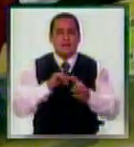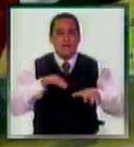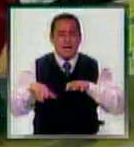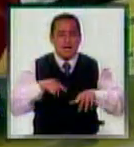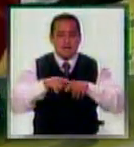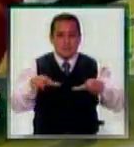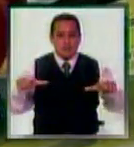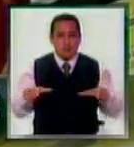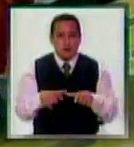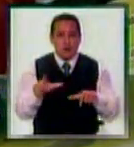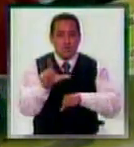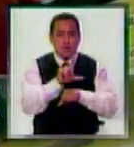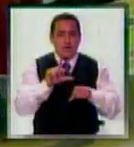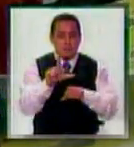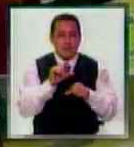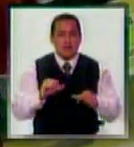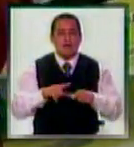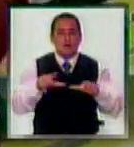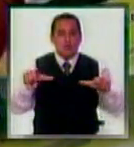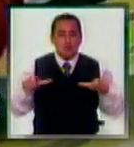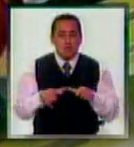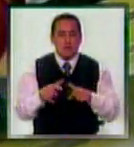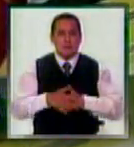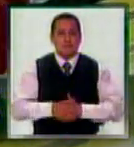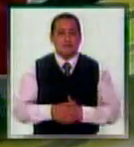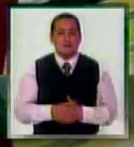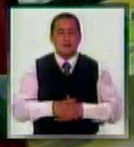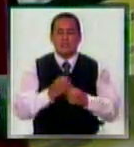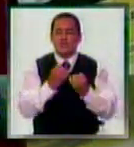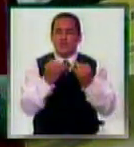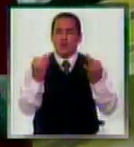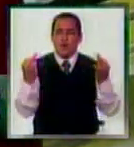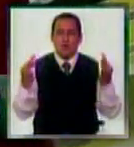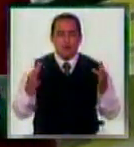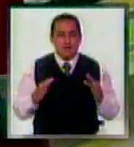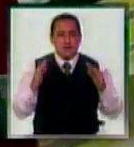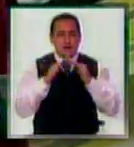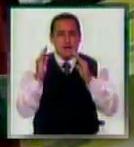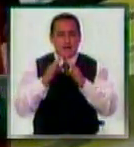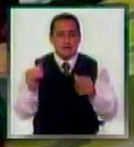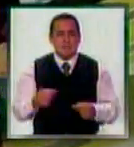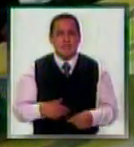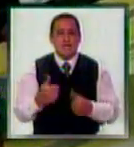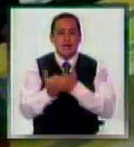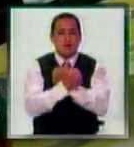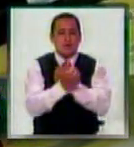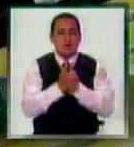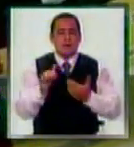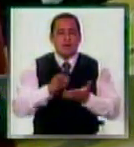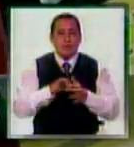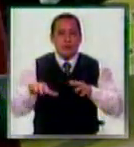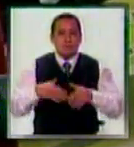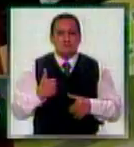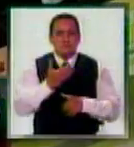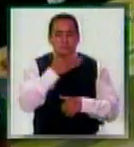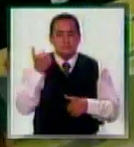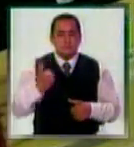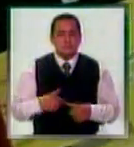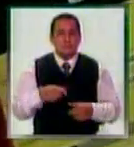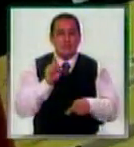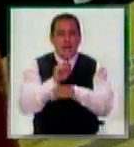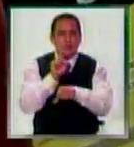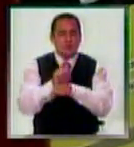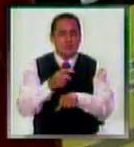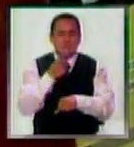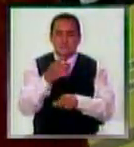de Lucanamarca, de Huancasancos, de todos los pueblos, de Ayacucho, que los hagan mejores. La educación